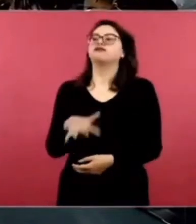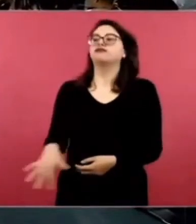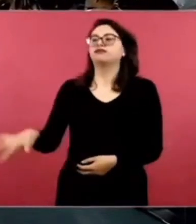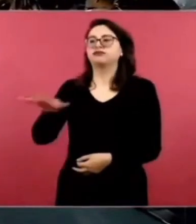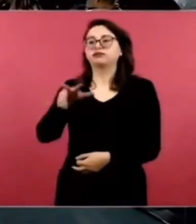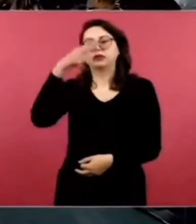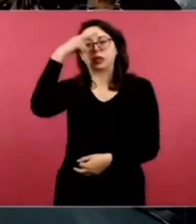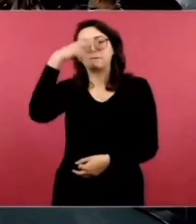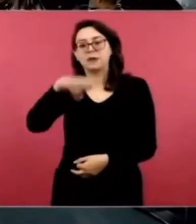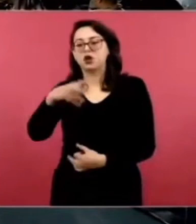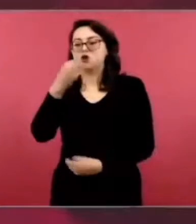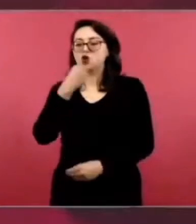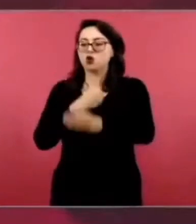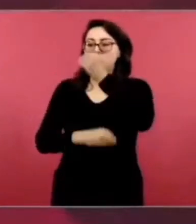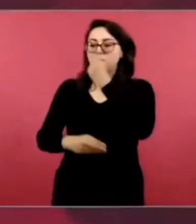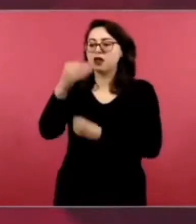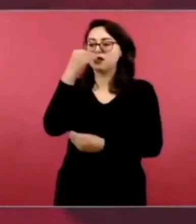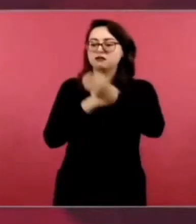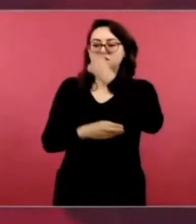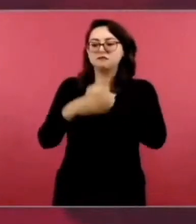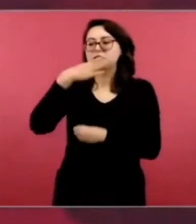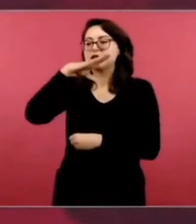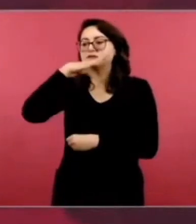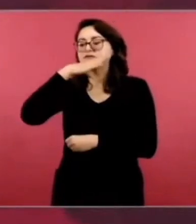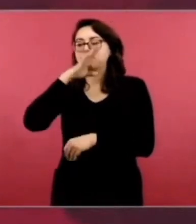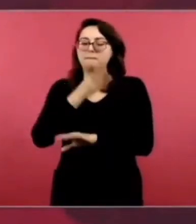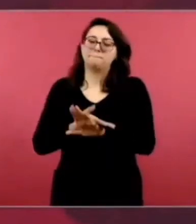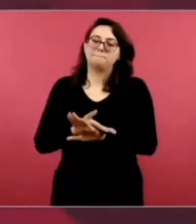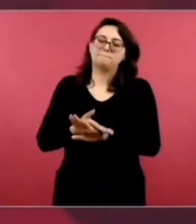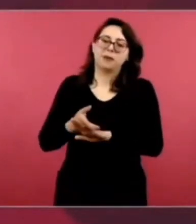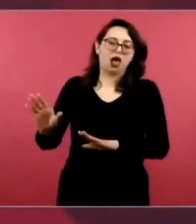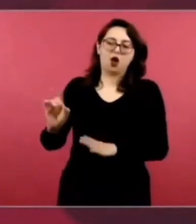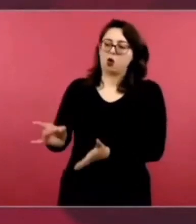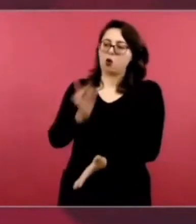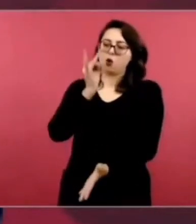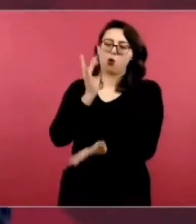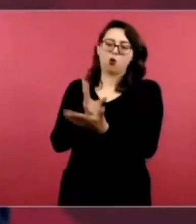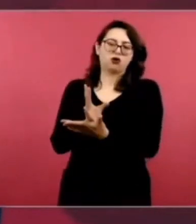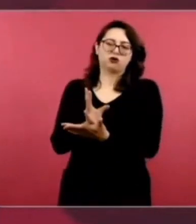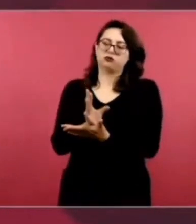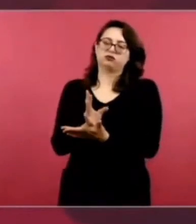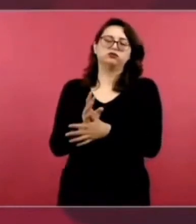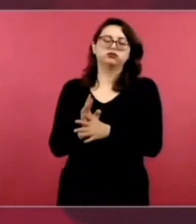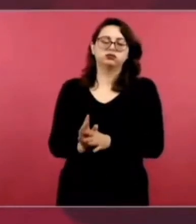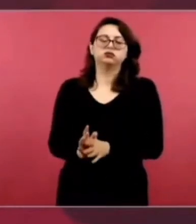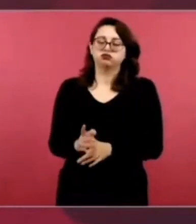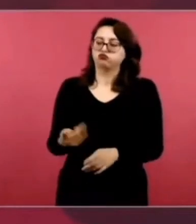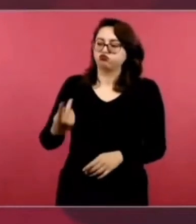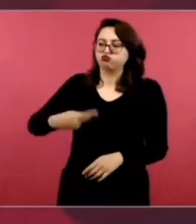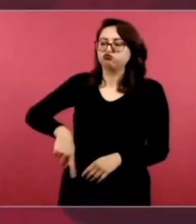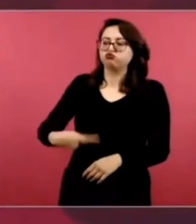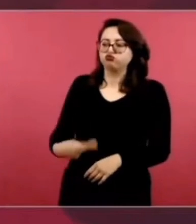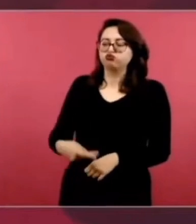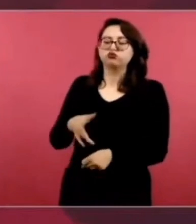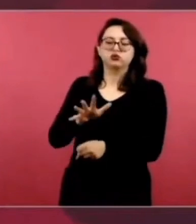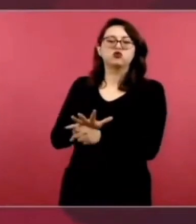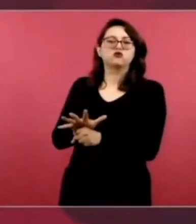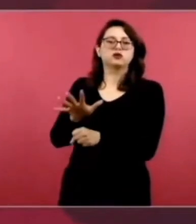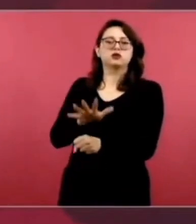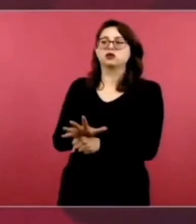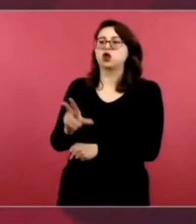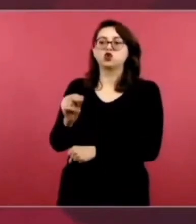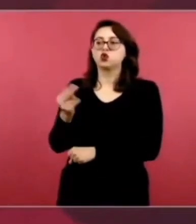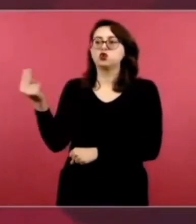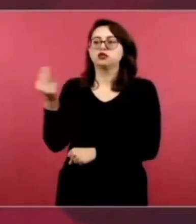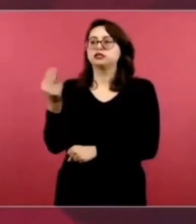México es autosuficiente en la producción de maíz blanco.